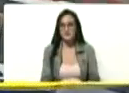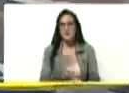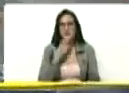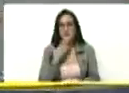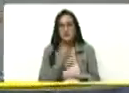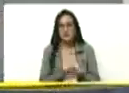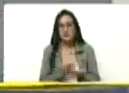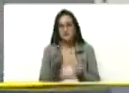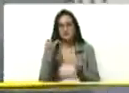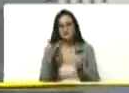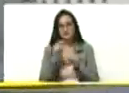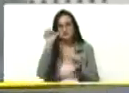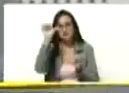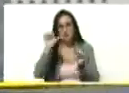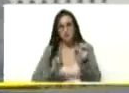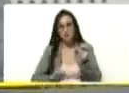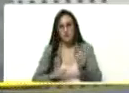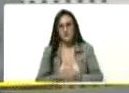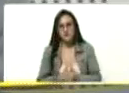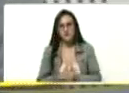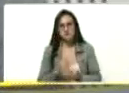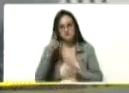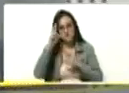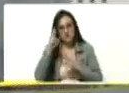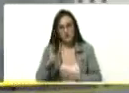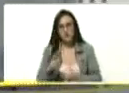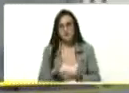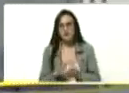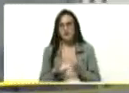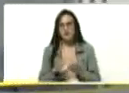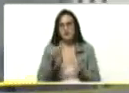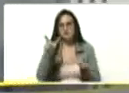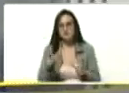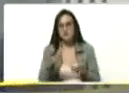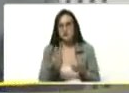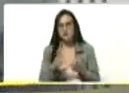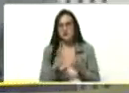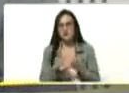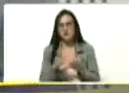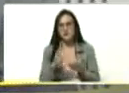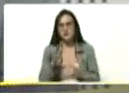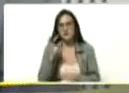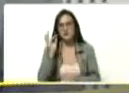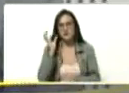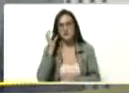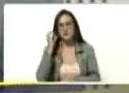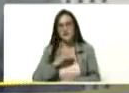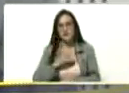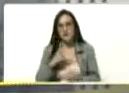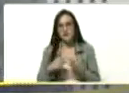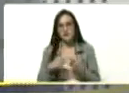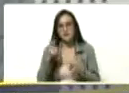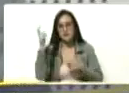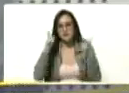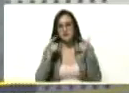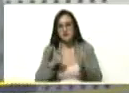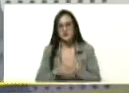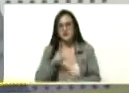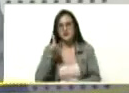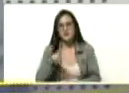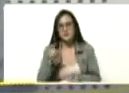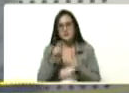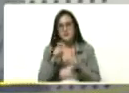Agradecemos sus palabras de reconocimiento al legado de los comandantes Fidel Castro y Hugo Chávez y también